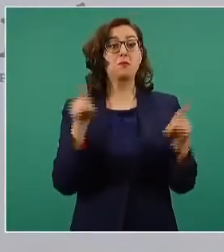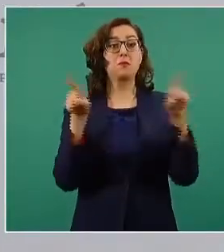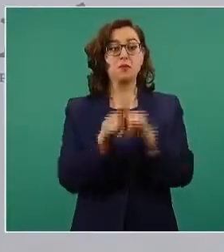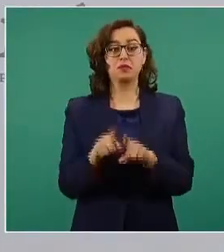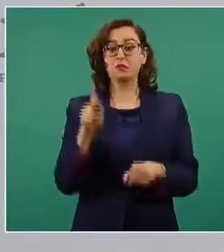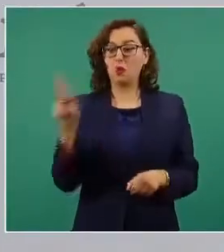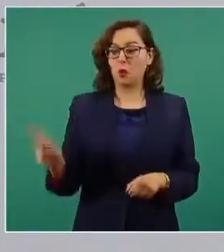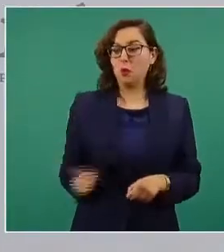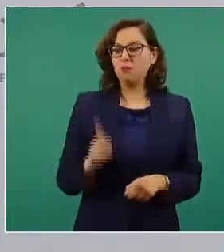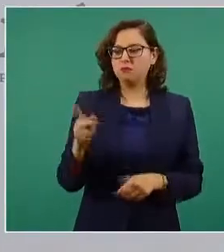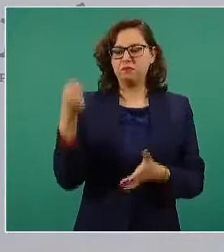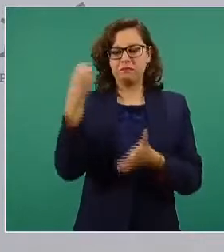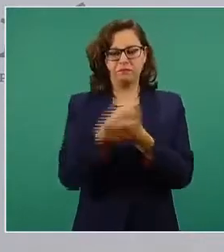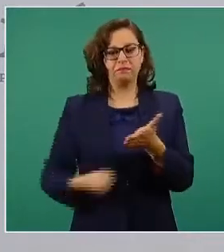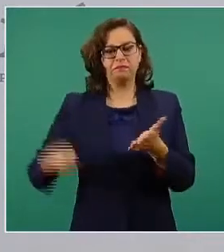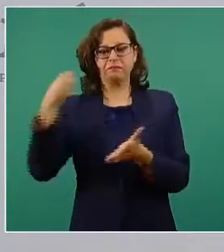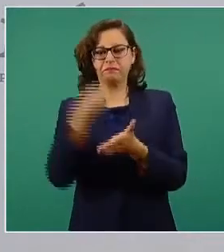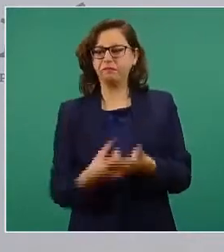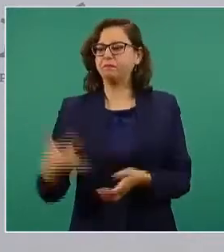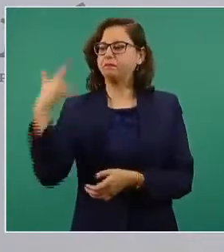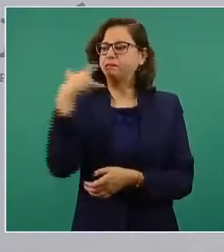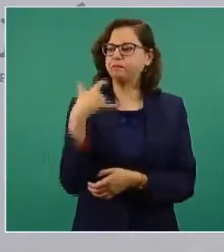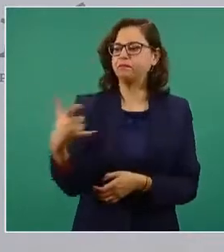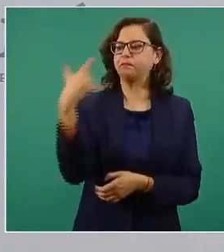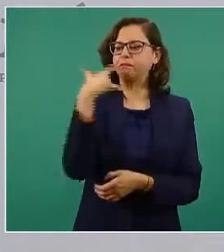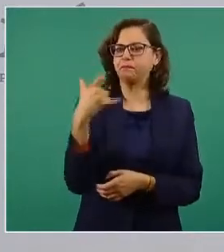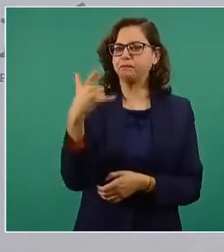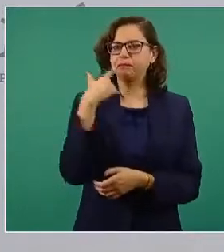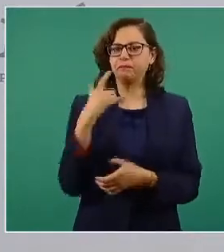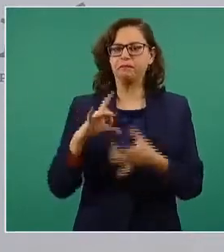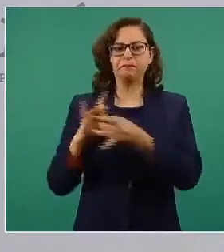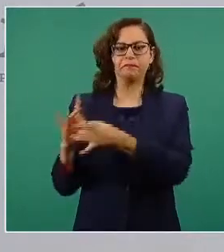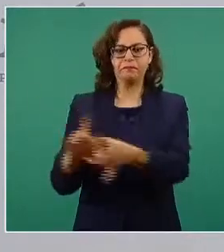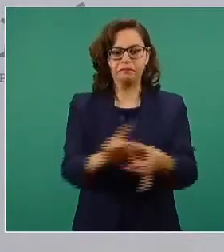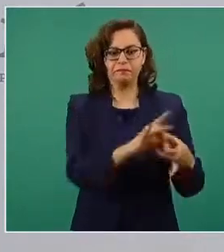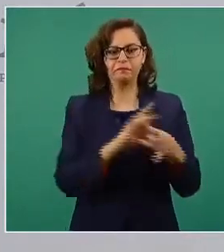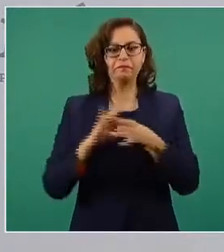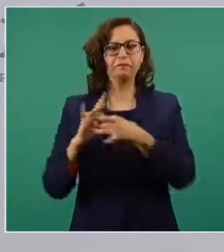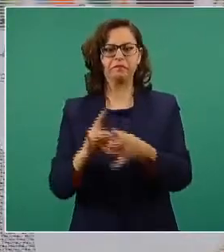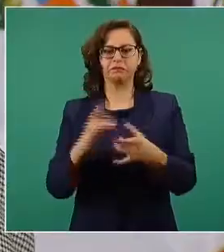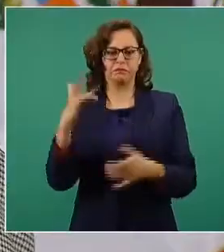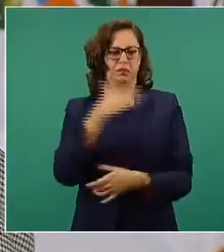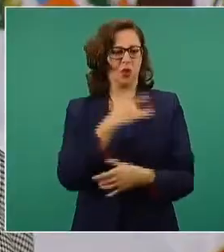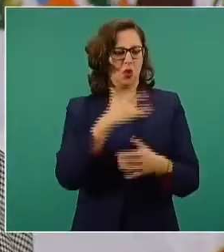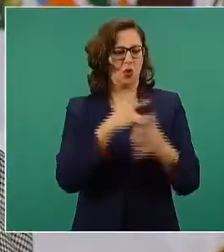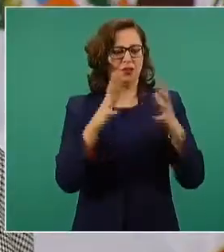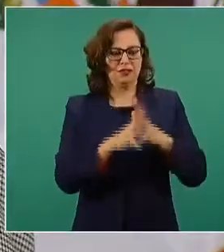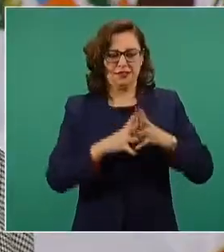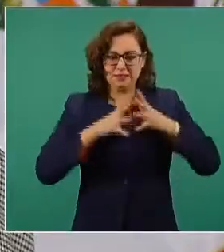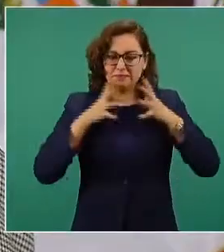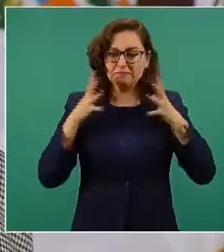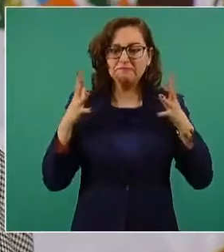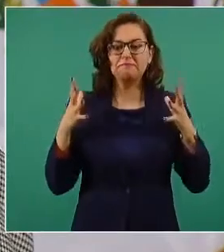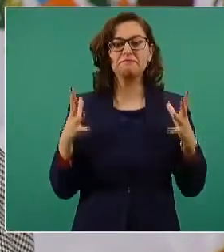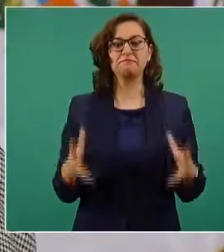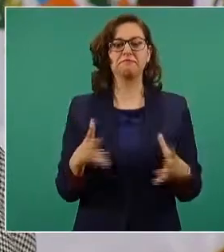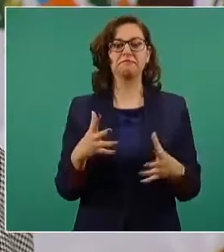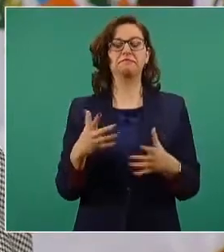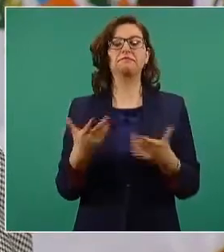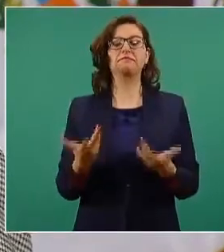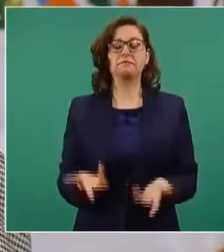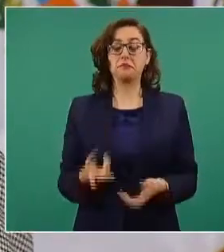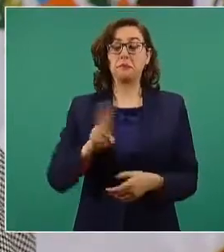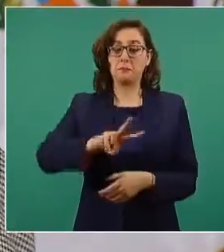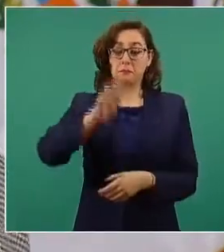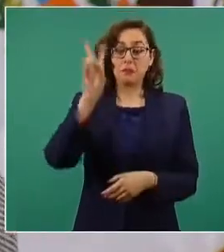un país con un pueblo extremadamente solidario, combativo, generoso, que brevemente